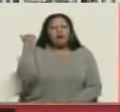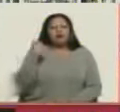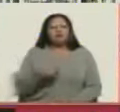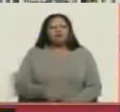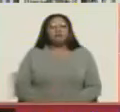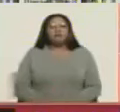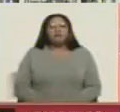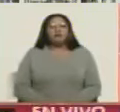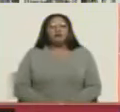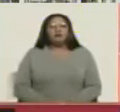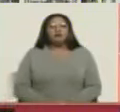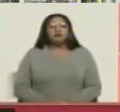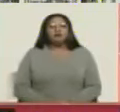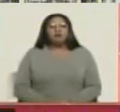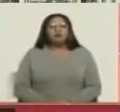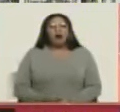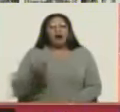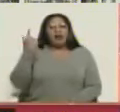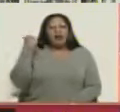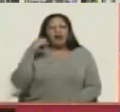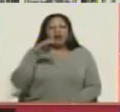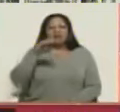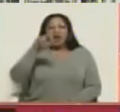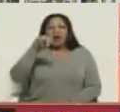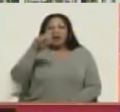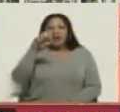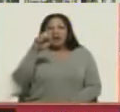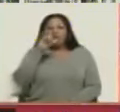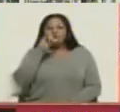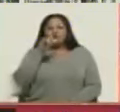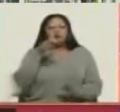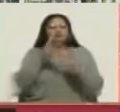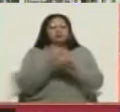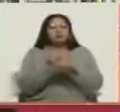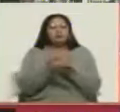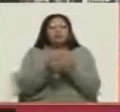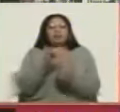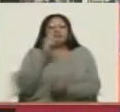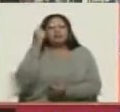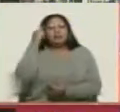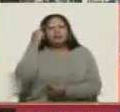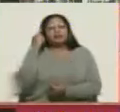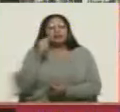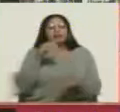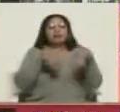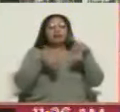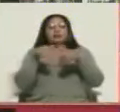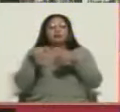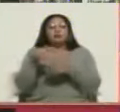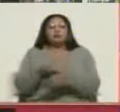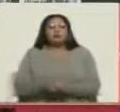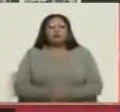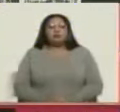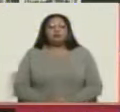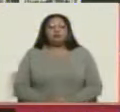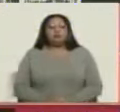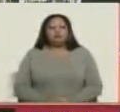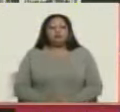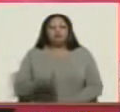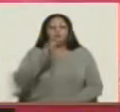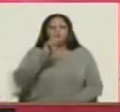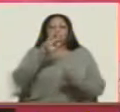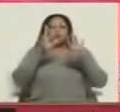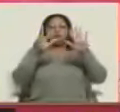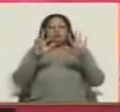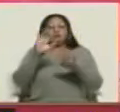el día de ayer, el CNE anunció la fecha de las elecciones, 28 de